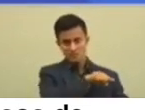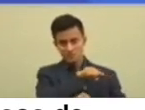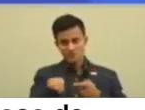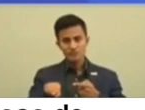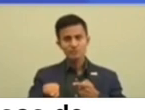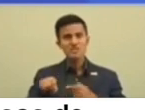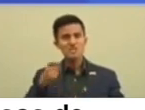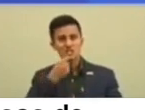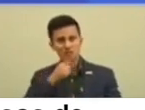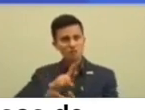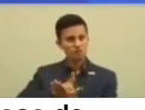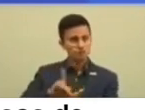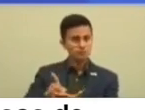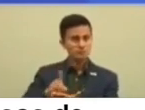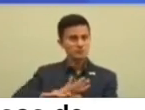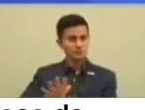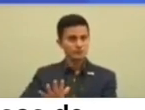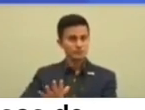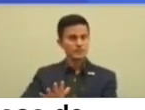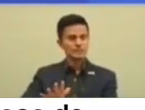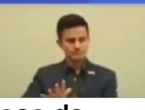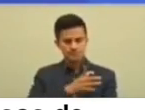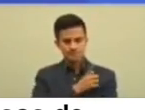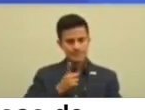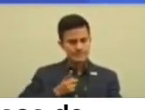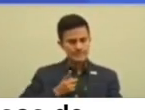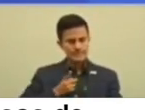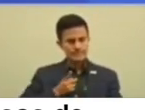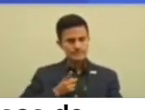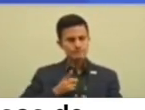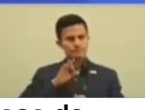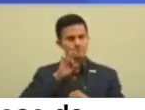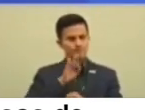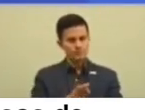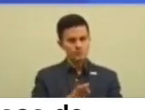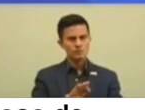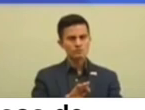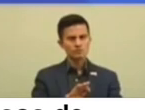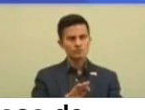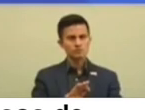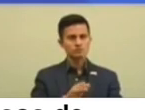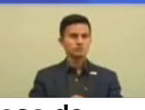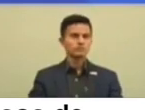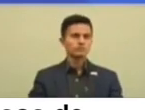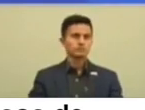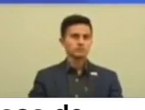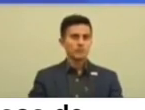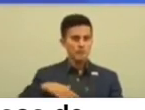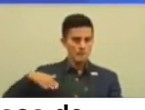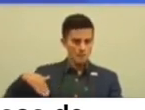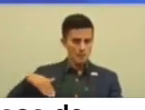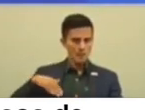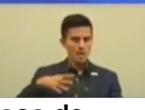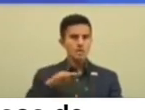investigar, sancionar y restituir las violaciones cometidas. El pasado 19 de mayo, la Comisión Nacional